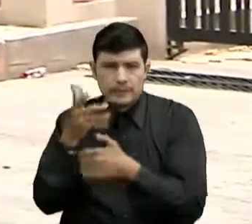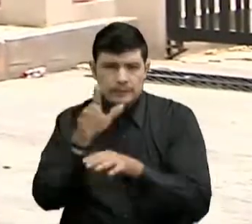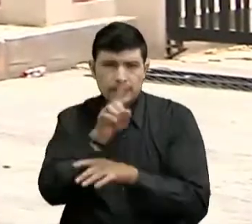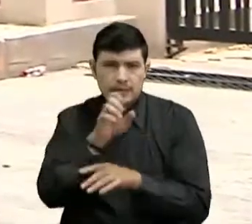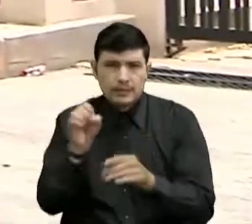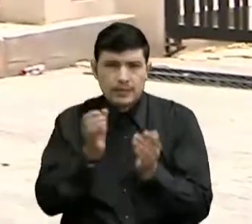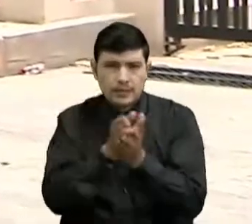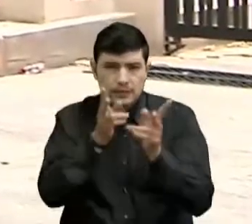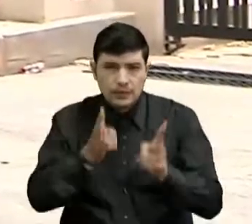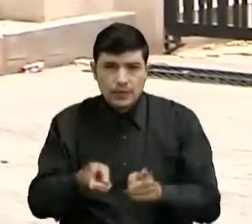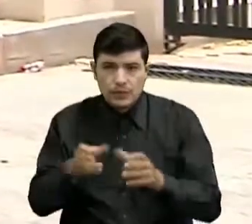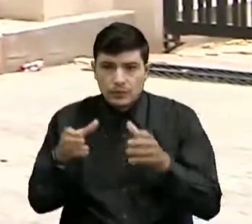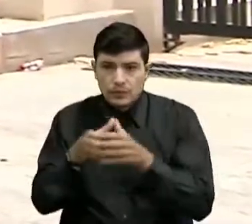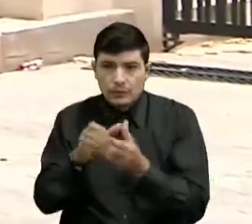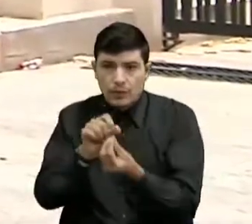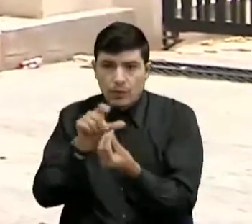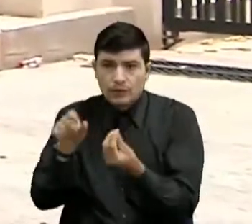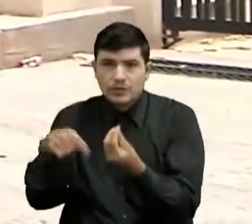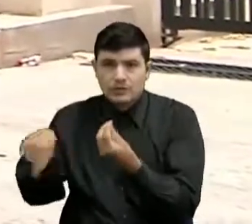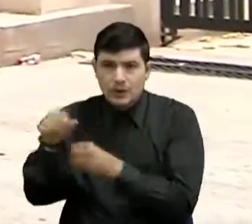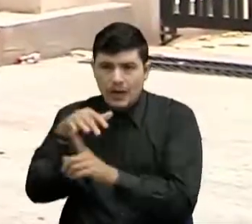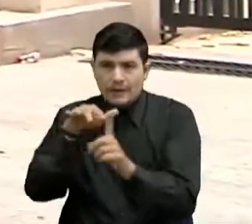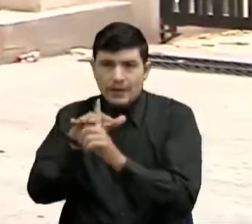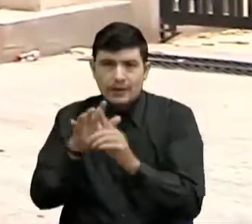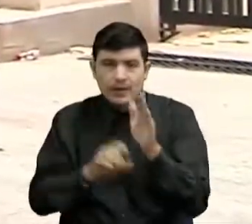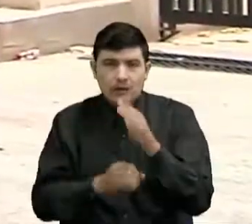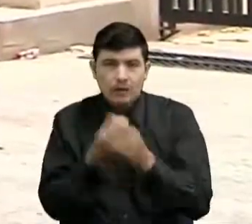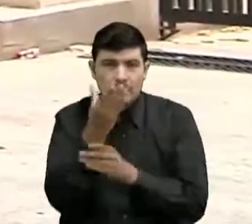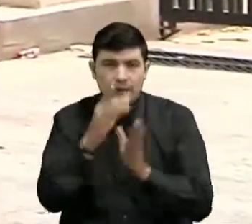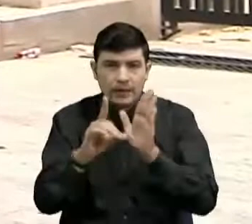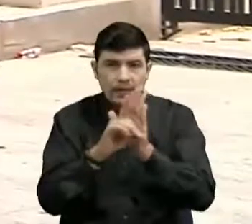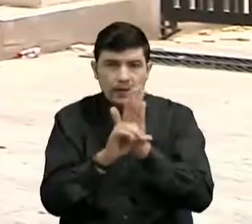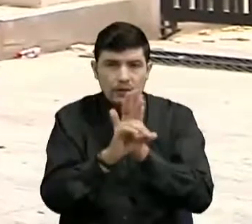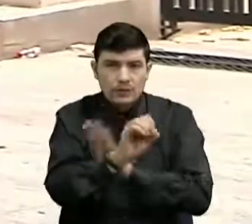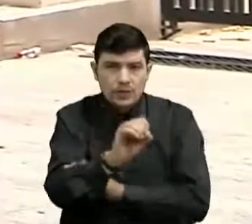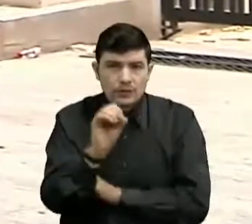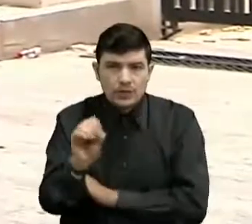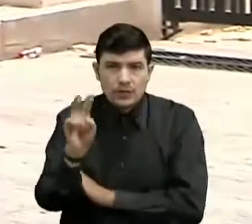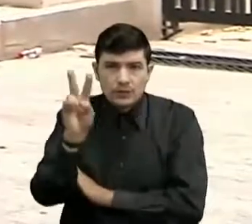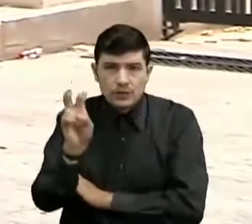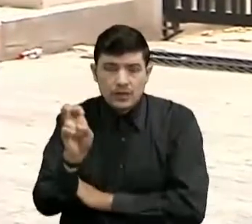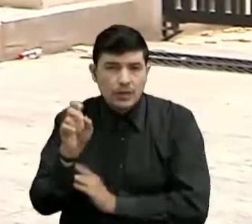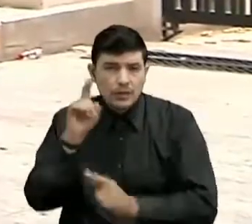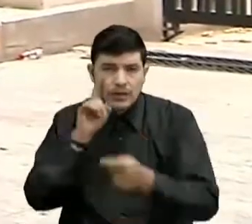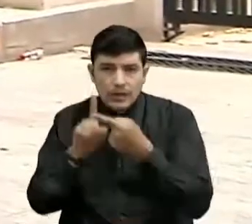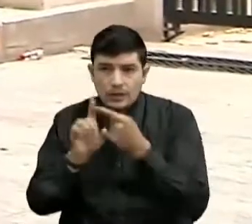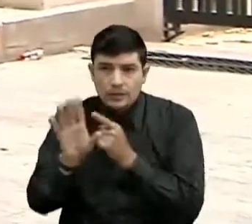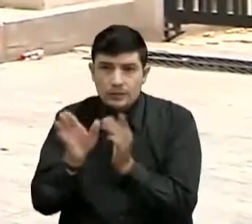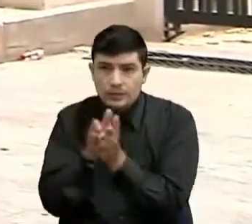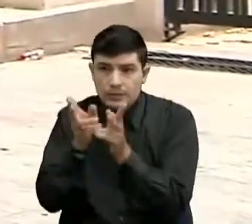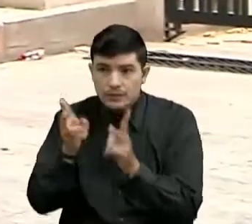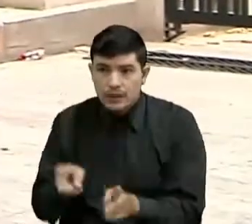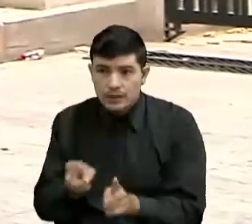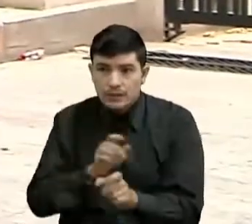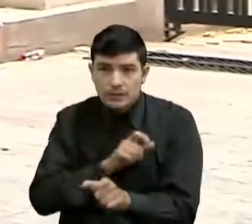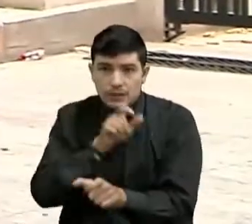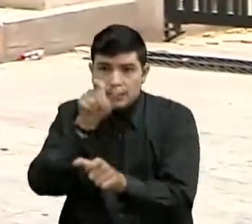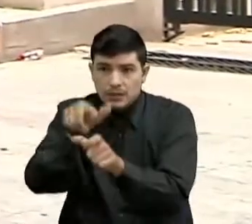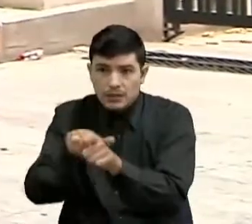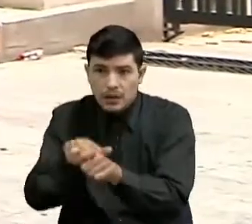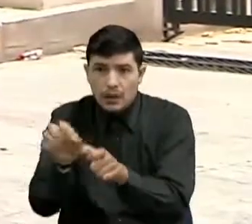11 se verían afectados con el nuevo decreto 007, el cual busca que los estudiantes que no estén en las